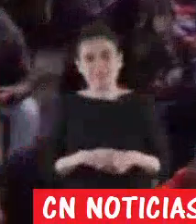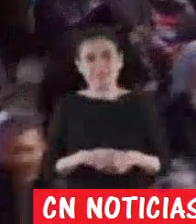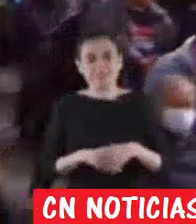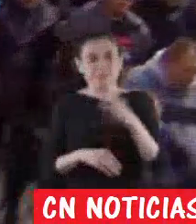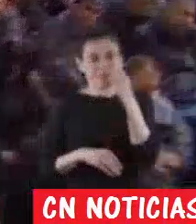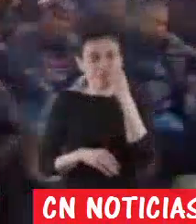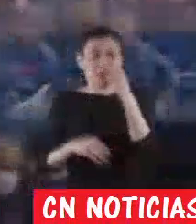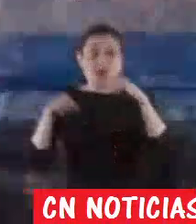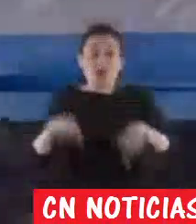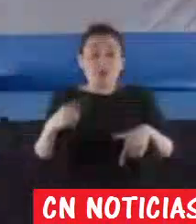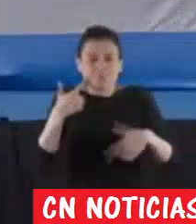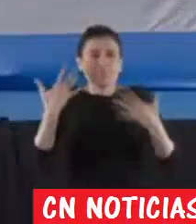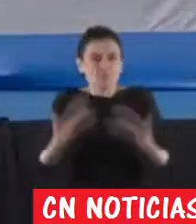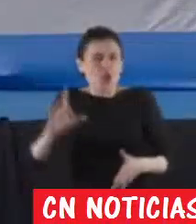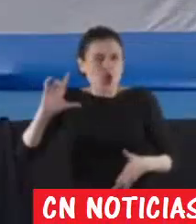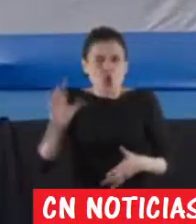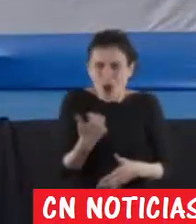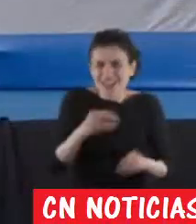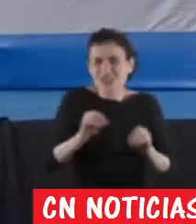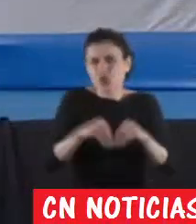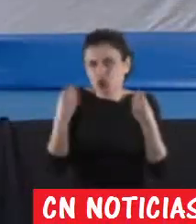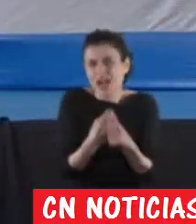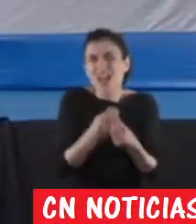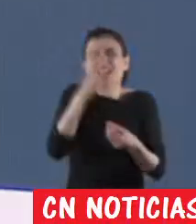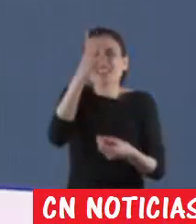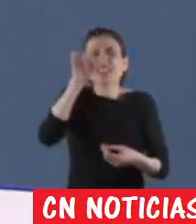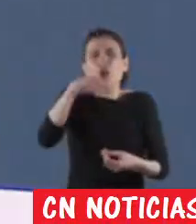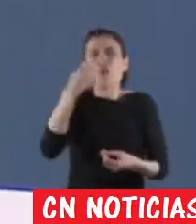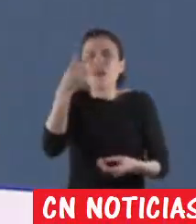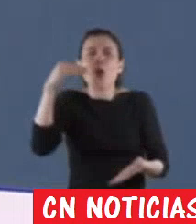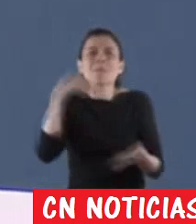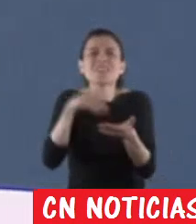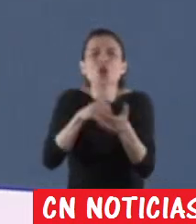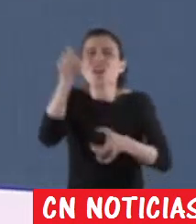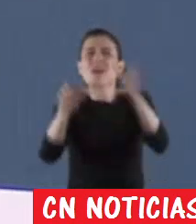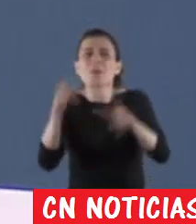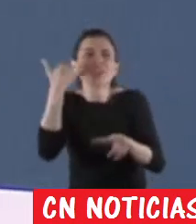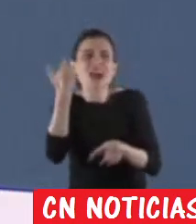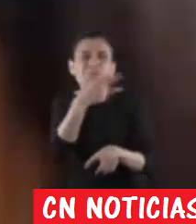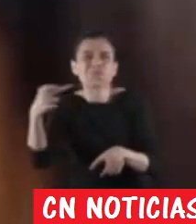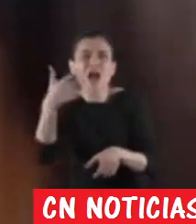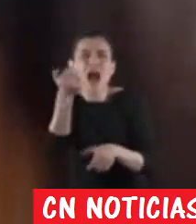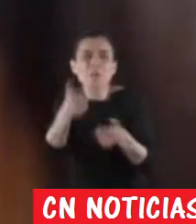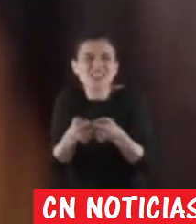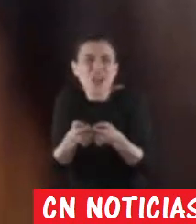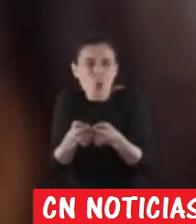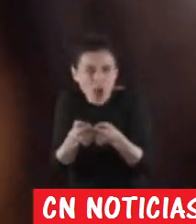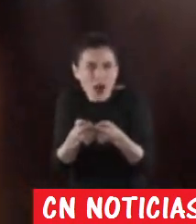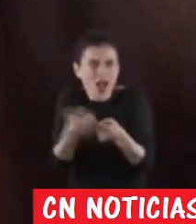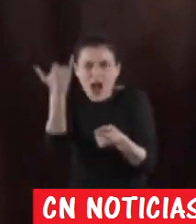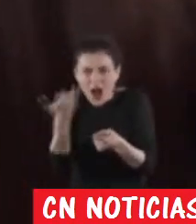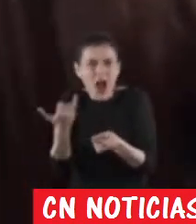es impresionante, 5,2 millones de usuarios. Es una aplicación, 5,2